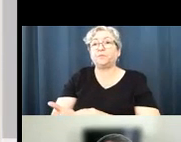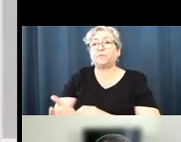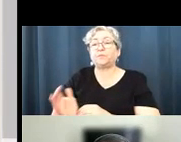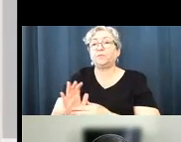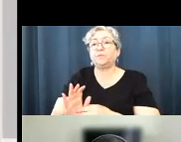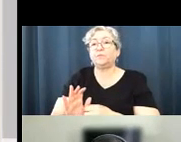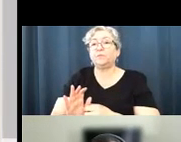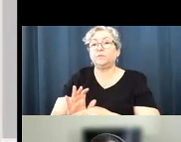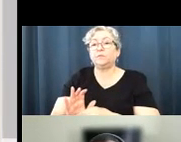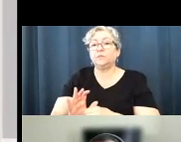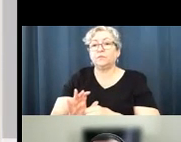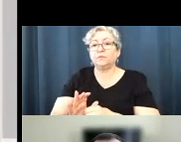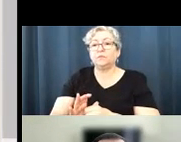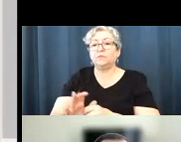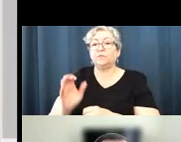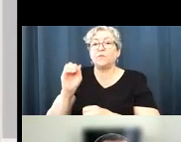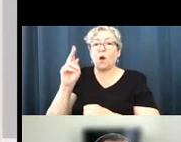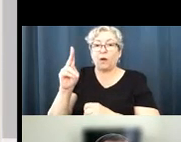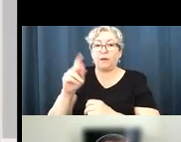accesible.